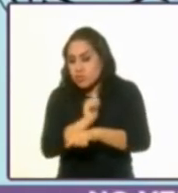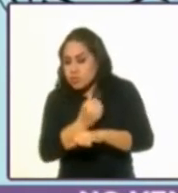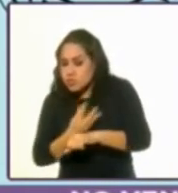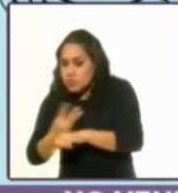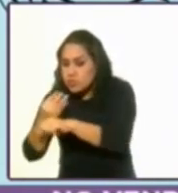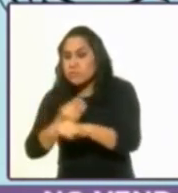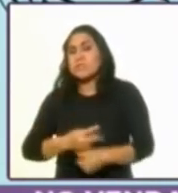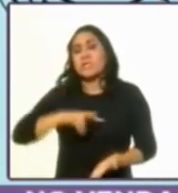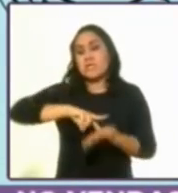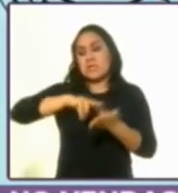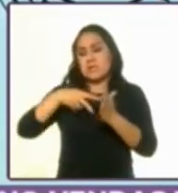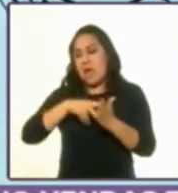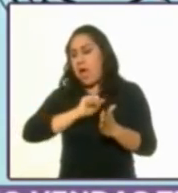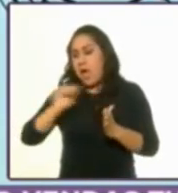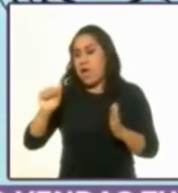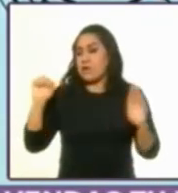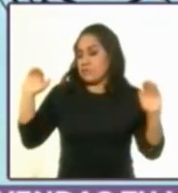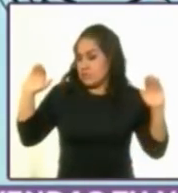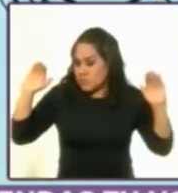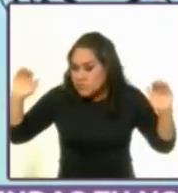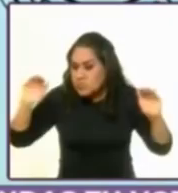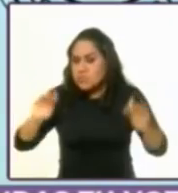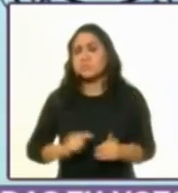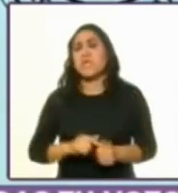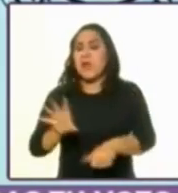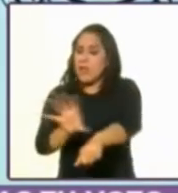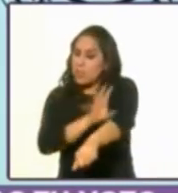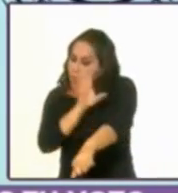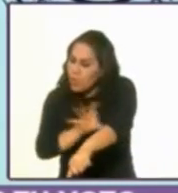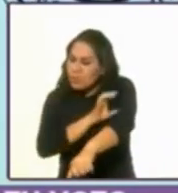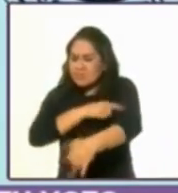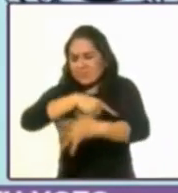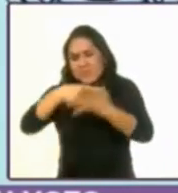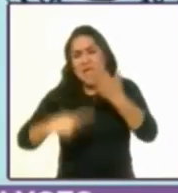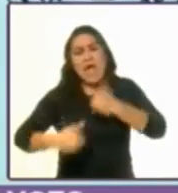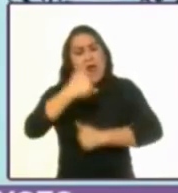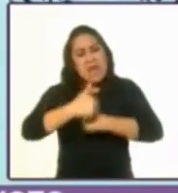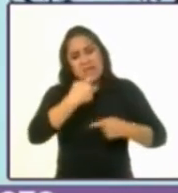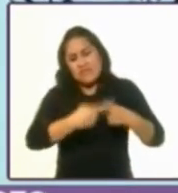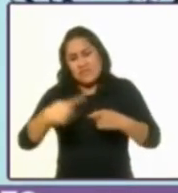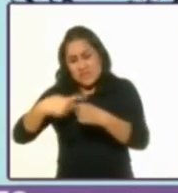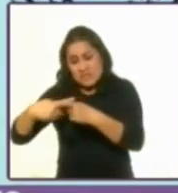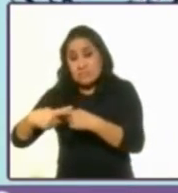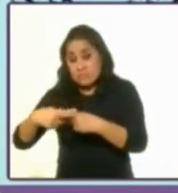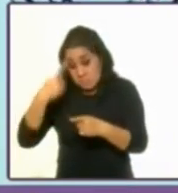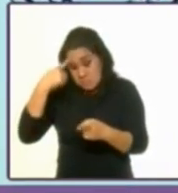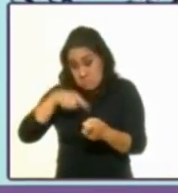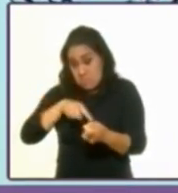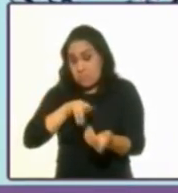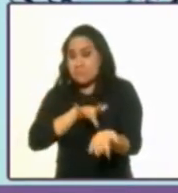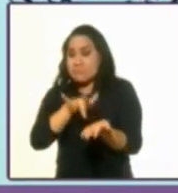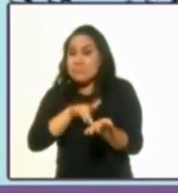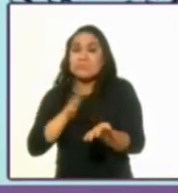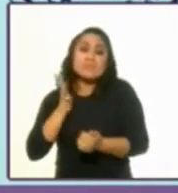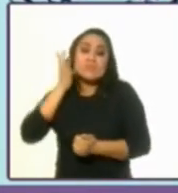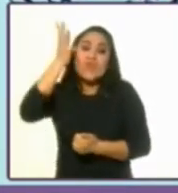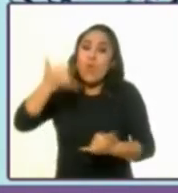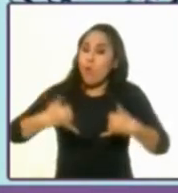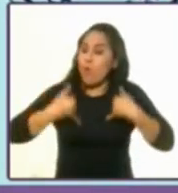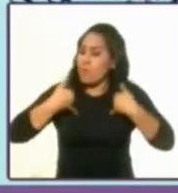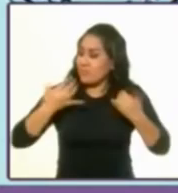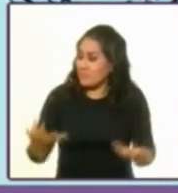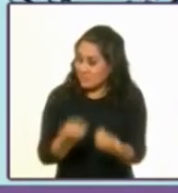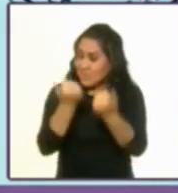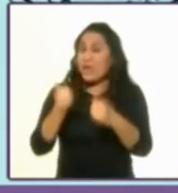aeronáutica de la ingeniería electrónica de todas esas carreras que le van a garantizar buen futuro a nuestros jóvenes